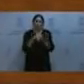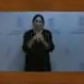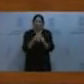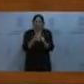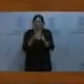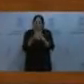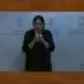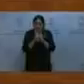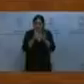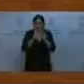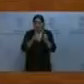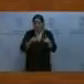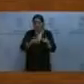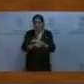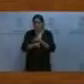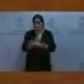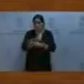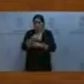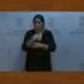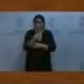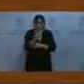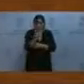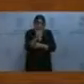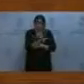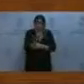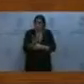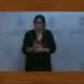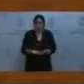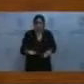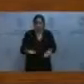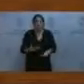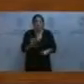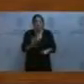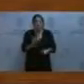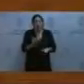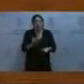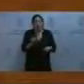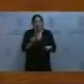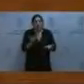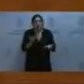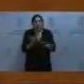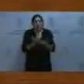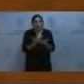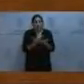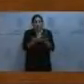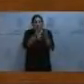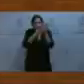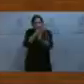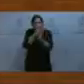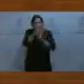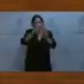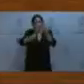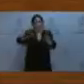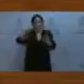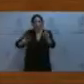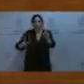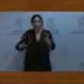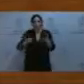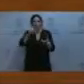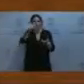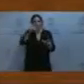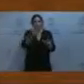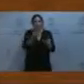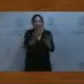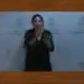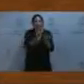la gestión. Y se lo tengo que decir así, y tenemos que dar cuenta de ello a los asturianos y tenemos que pedir aquí